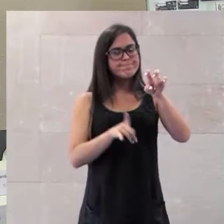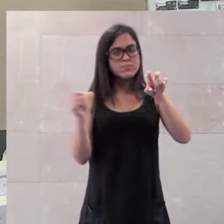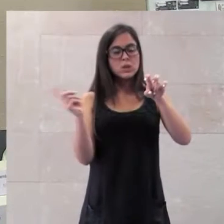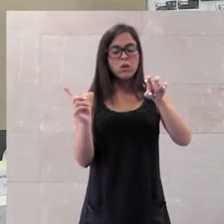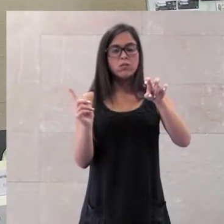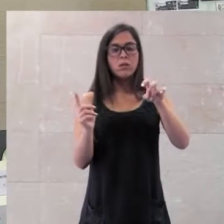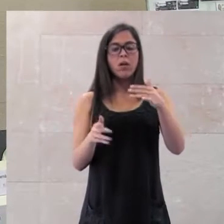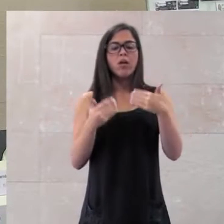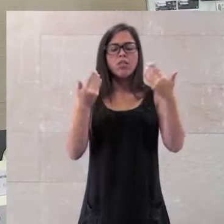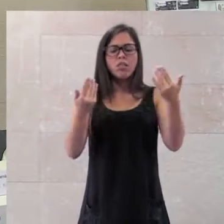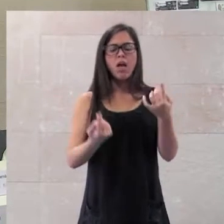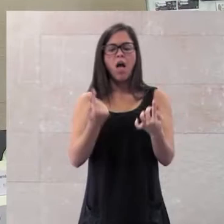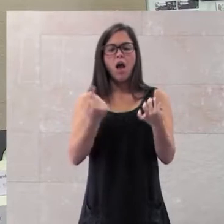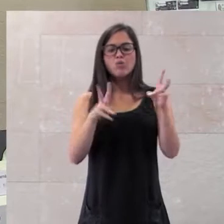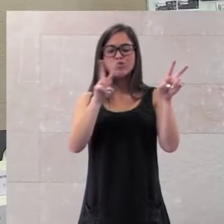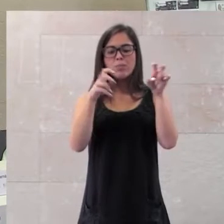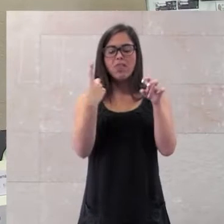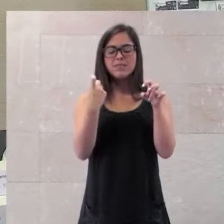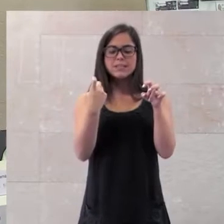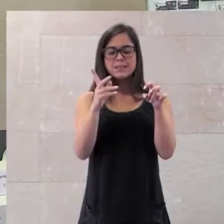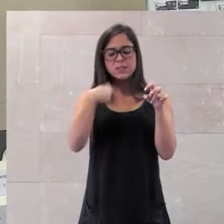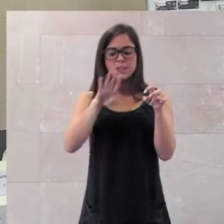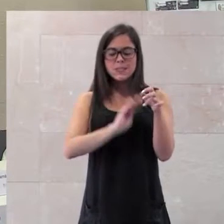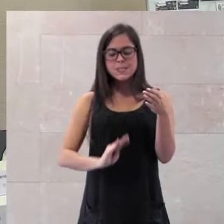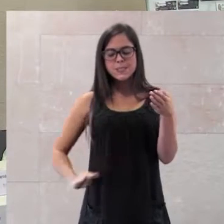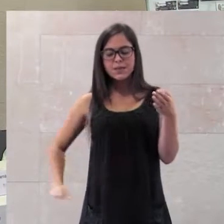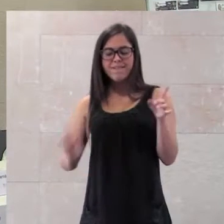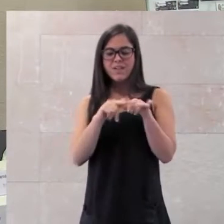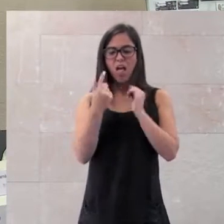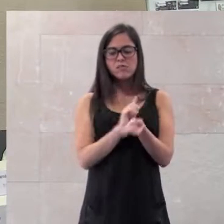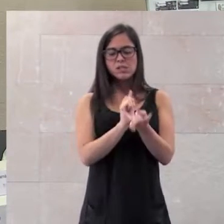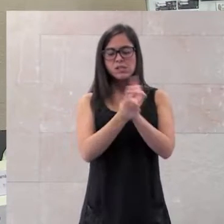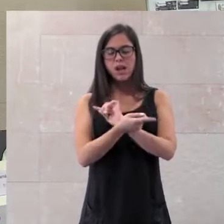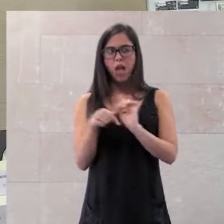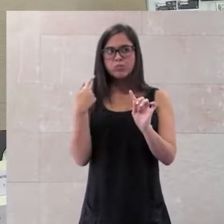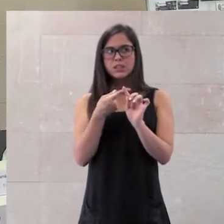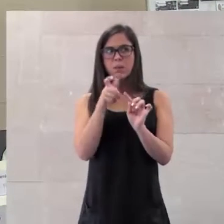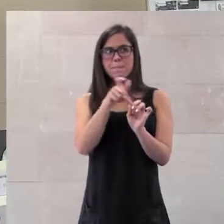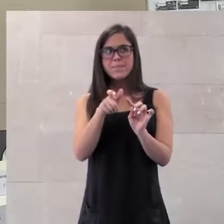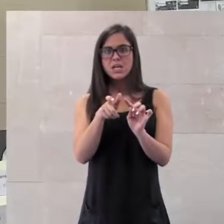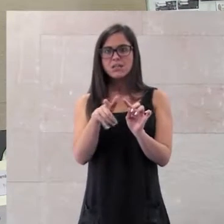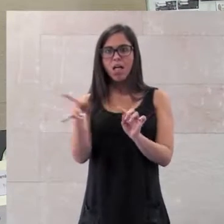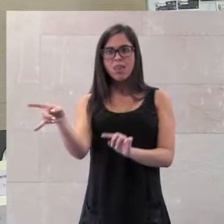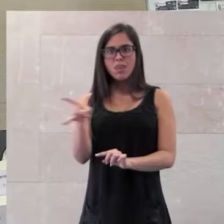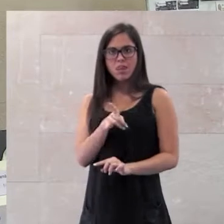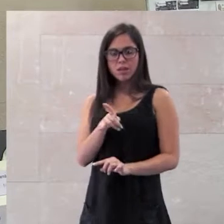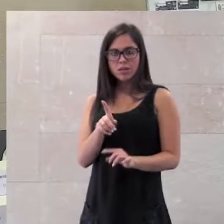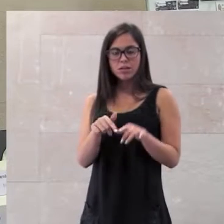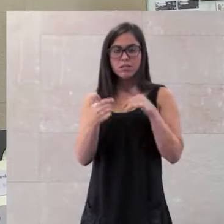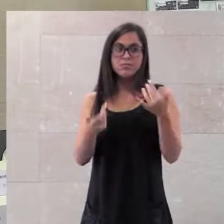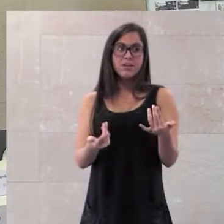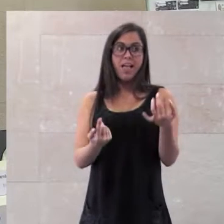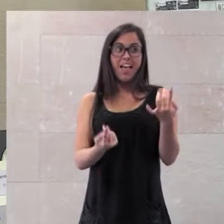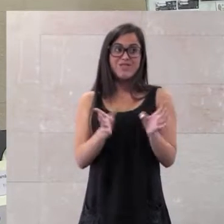temas que necesitan trabajarse para que resulten interesantes para las feministas del pueblo y organizadas, que ya tienen